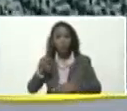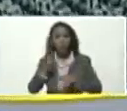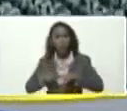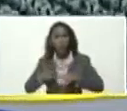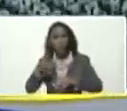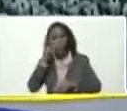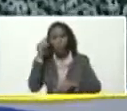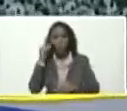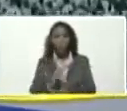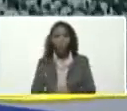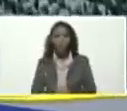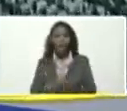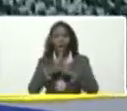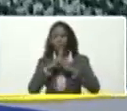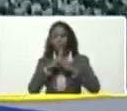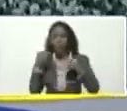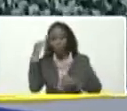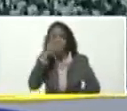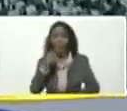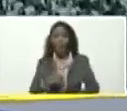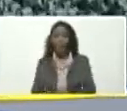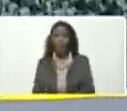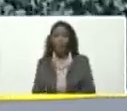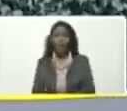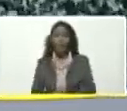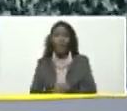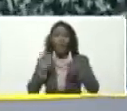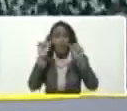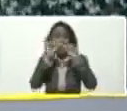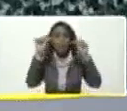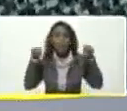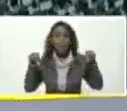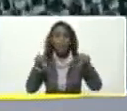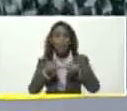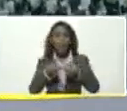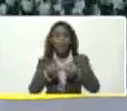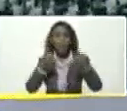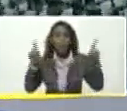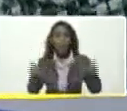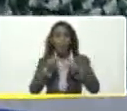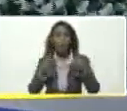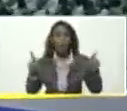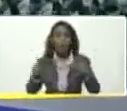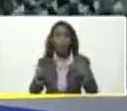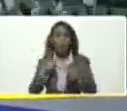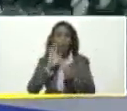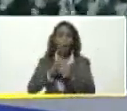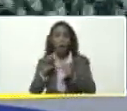niñas, a toda la juventud del Sistema de Orquestas y Coros